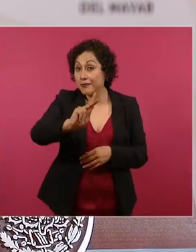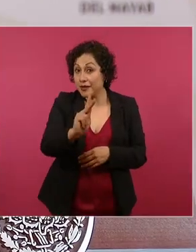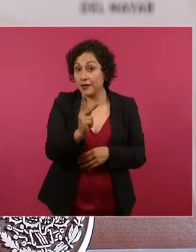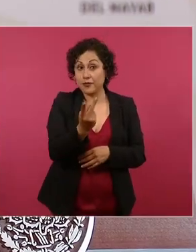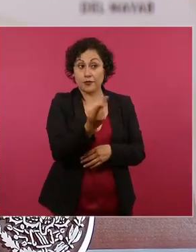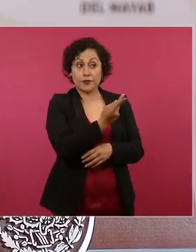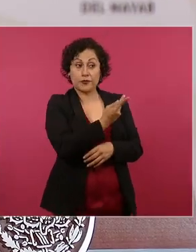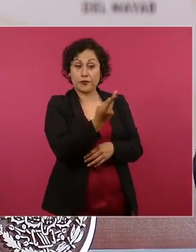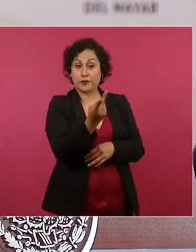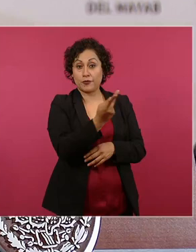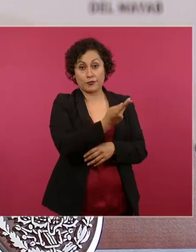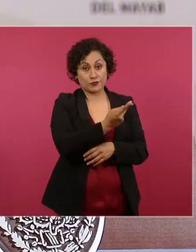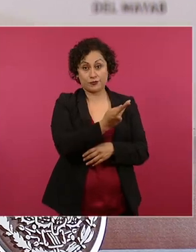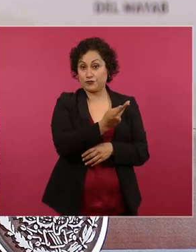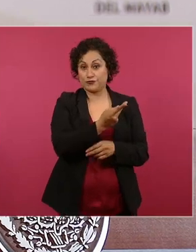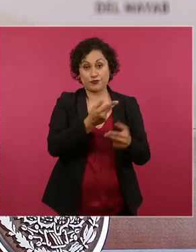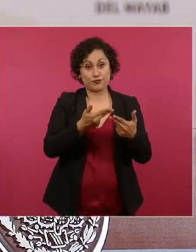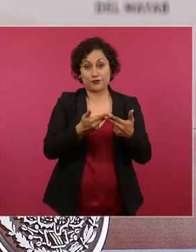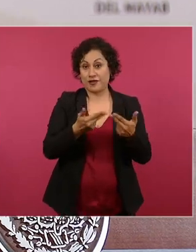Ahora voy a puntualizar.